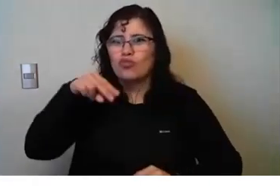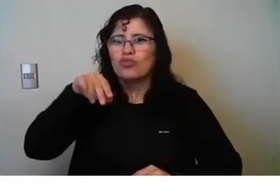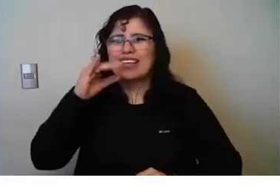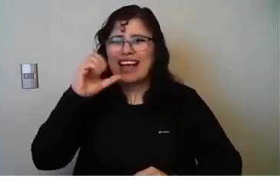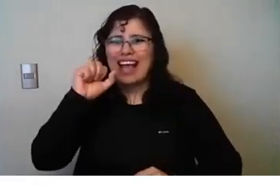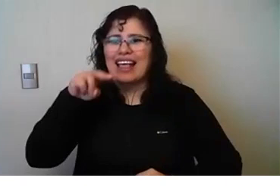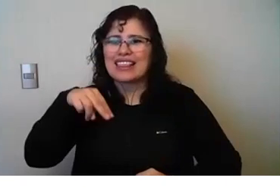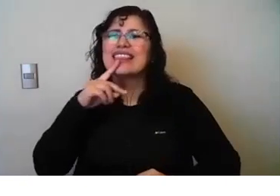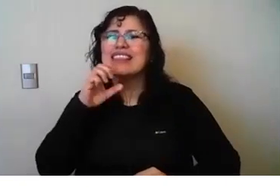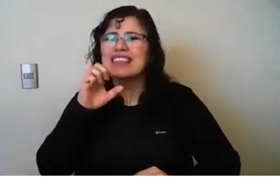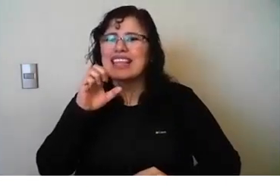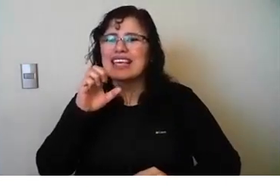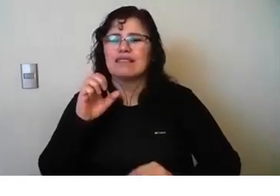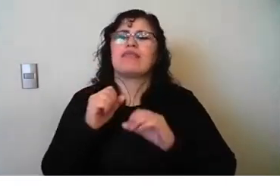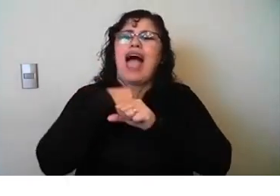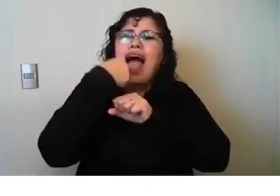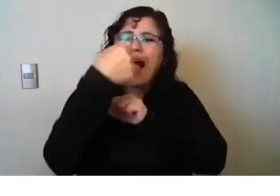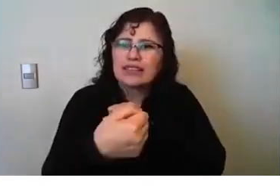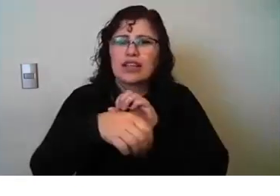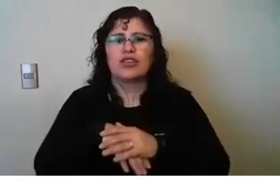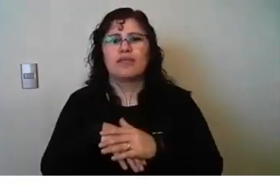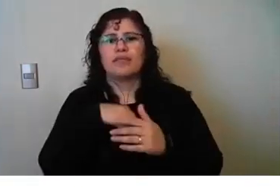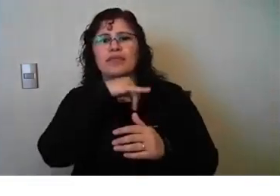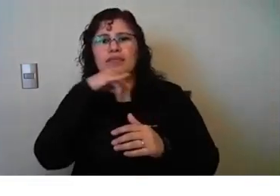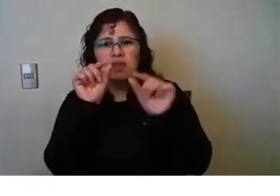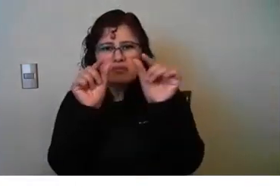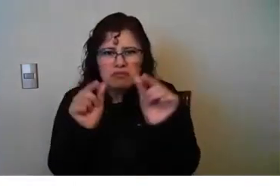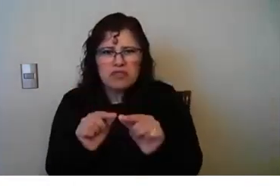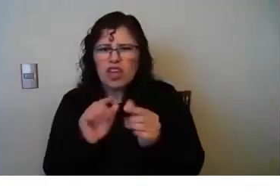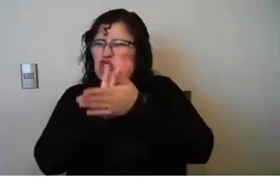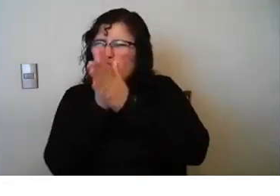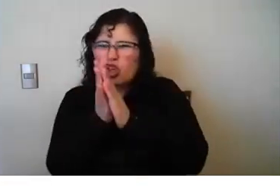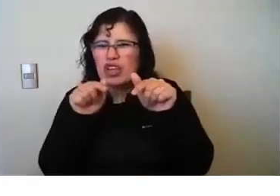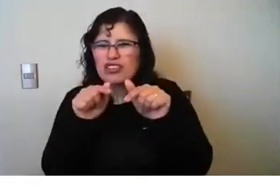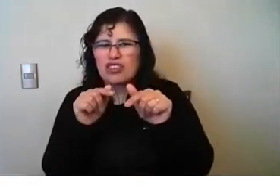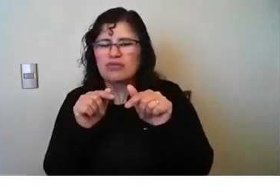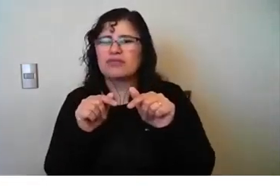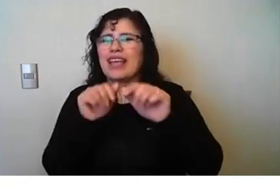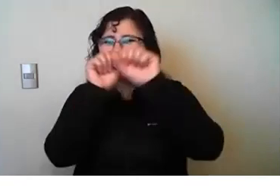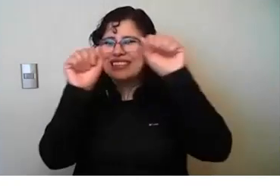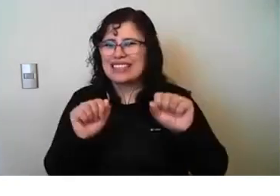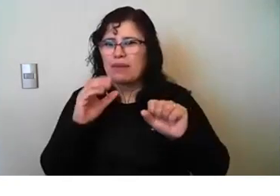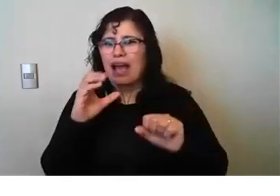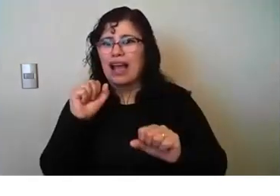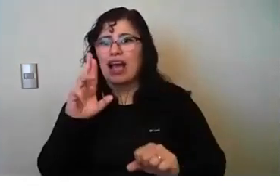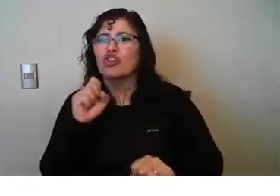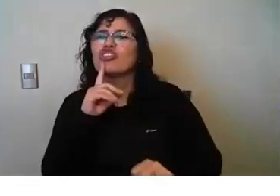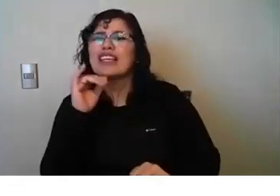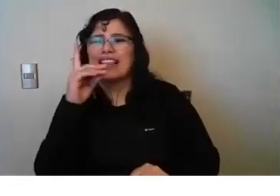cierra el circuito hacia atrás con las dos arterias comunicantes. Todo esto es aporte del sistema carotídeo.